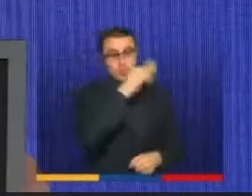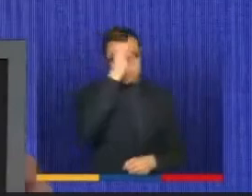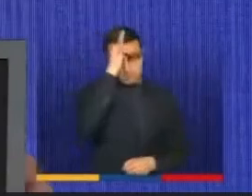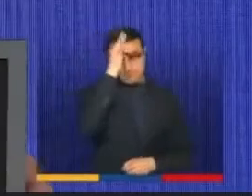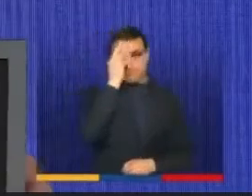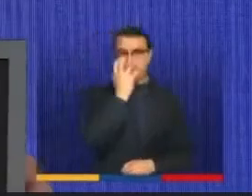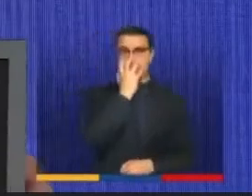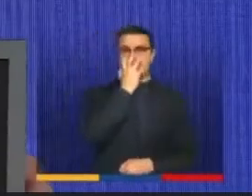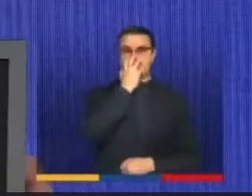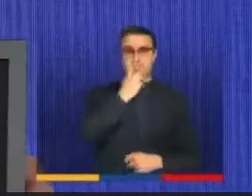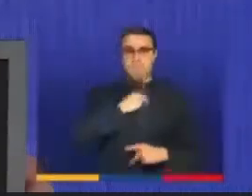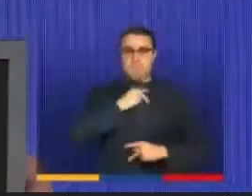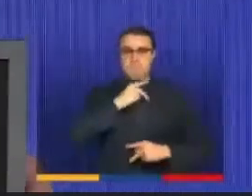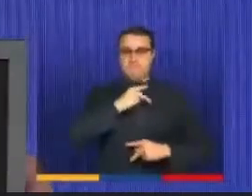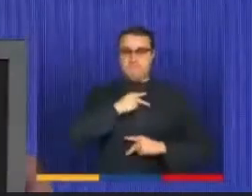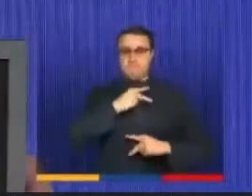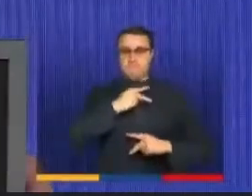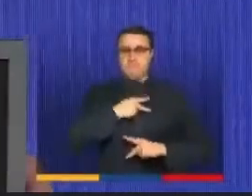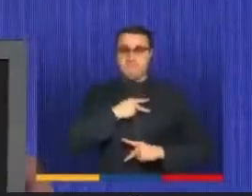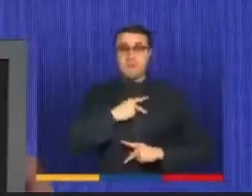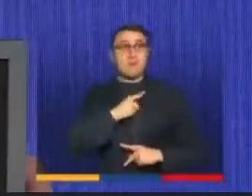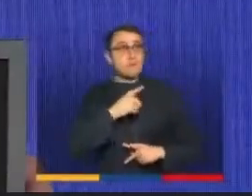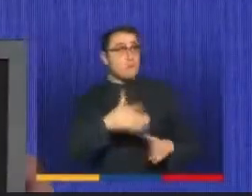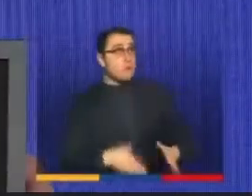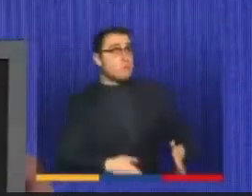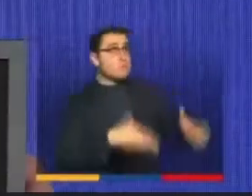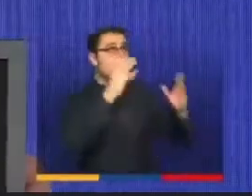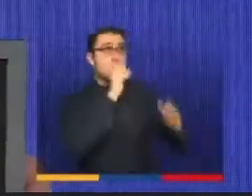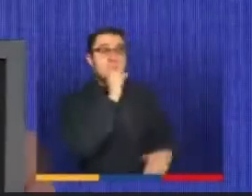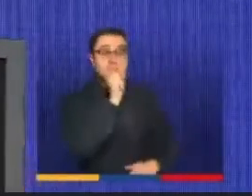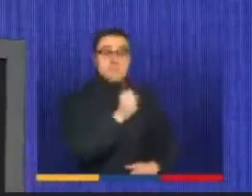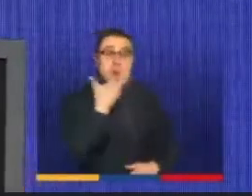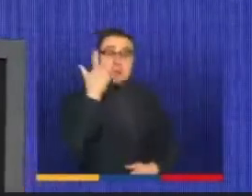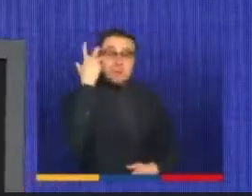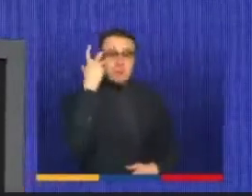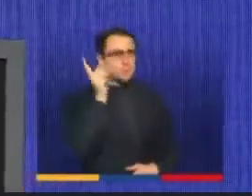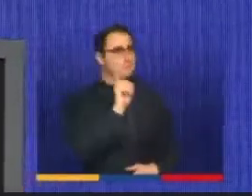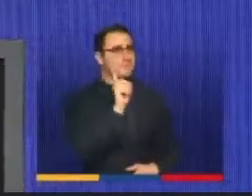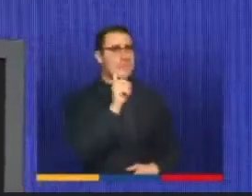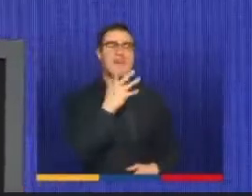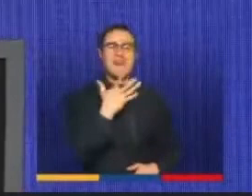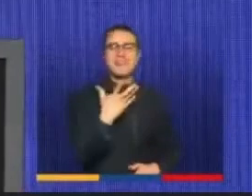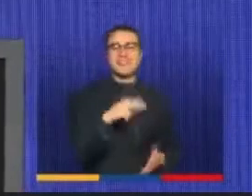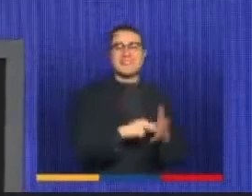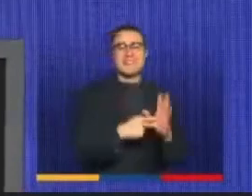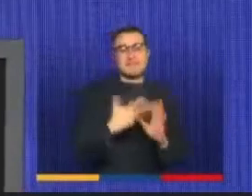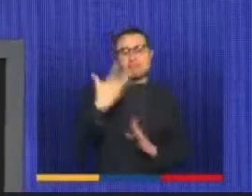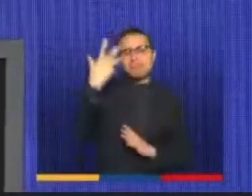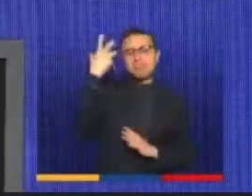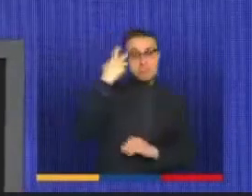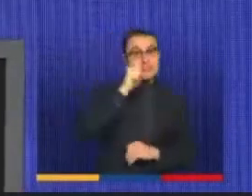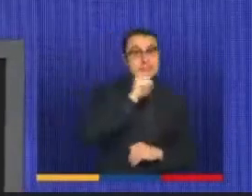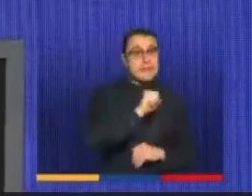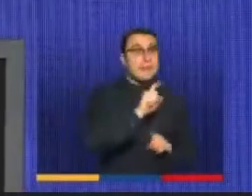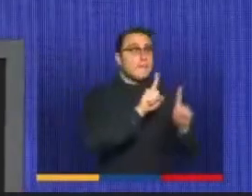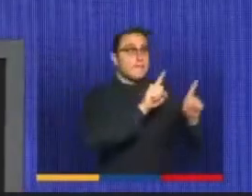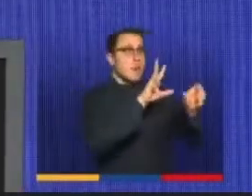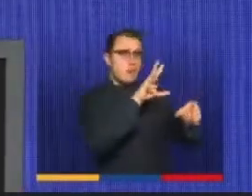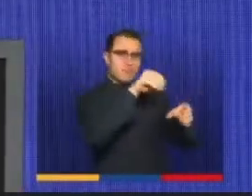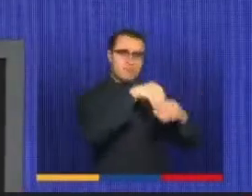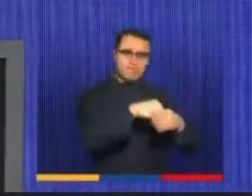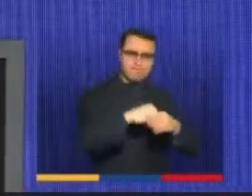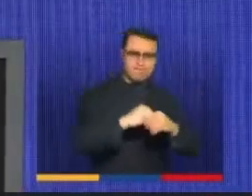Ahí, alcaldesa, no era que el edificio fuese viejo ni nada. Sigue siendo el mismo viejo edificio, pero con la